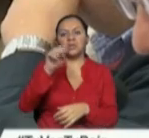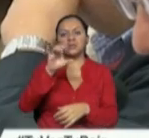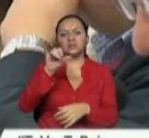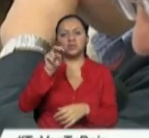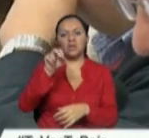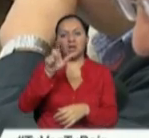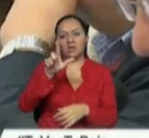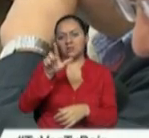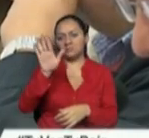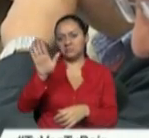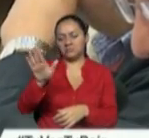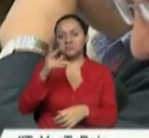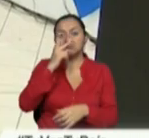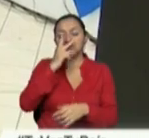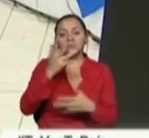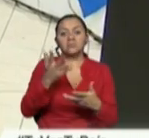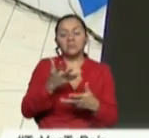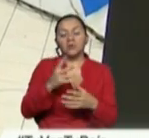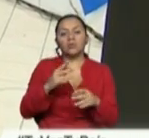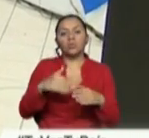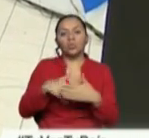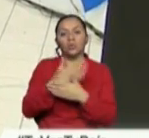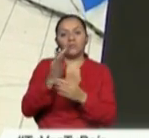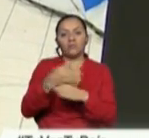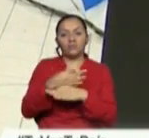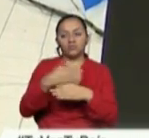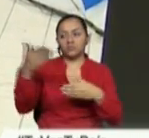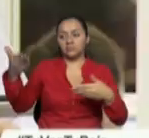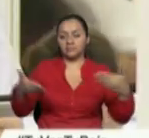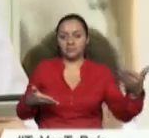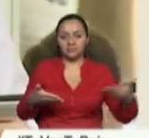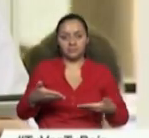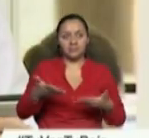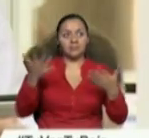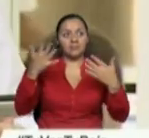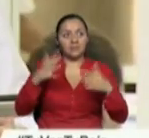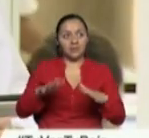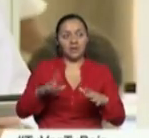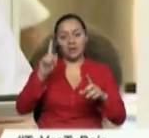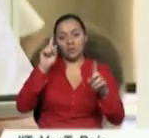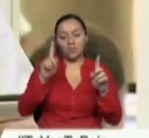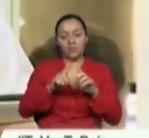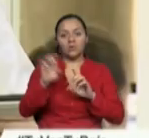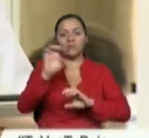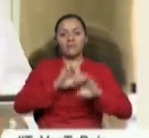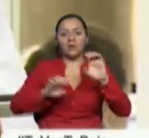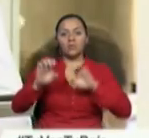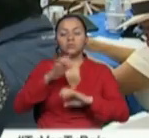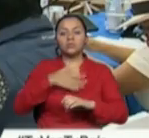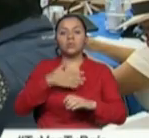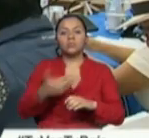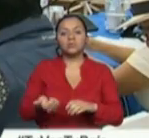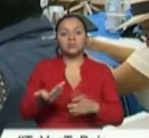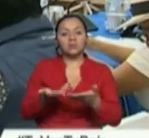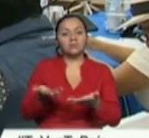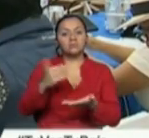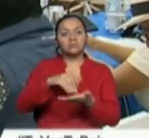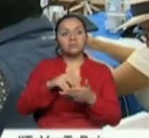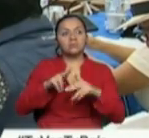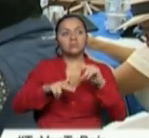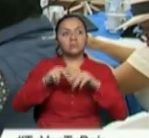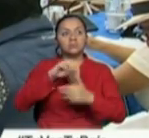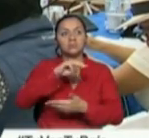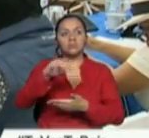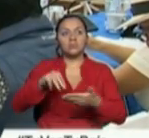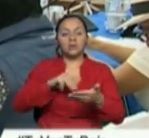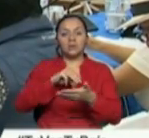bienvenida a los nuevos funcionarios uno de los puntos que se trataron en este gabinete fue la evaluación de la reconstrucción de las zonas afectadas por